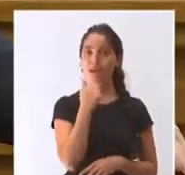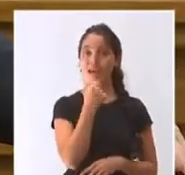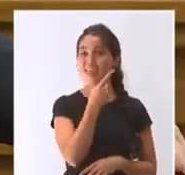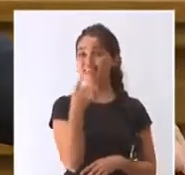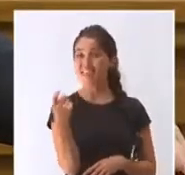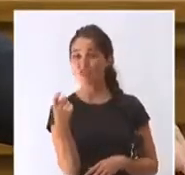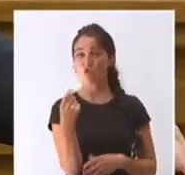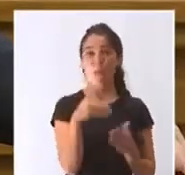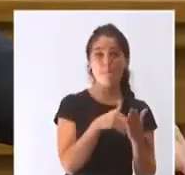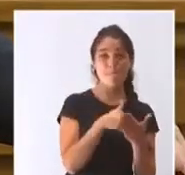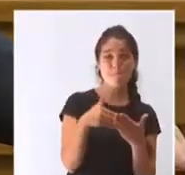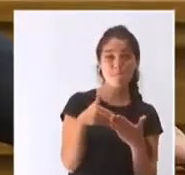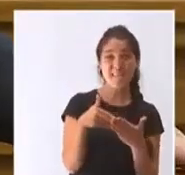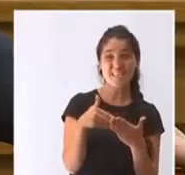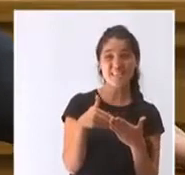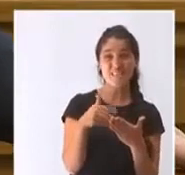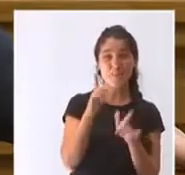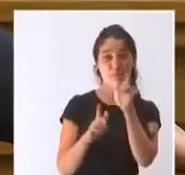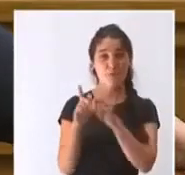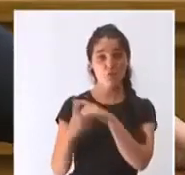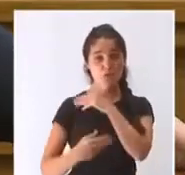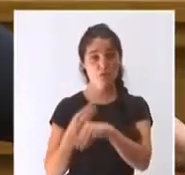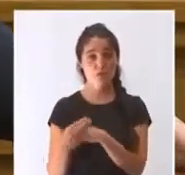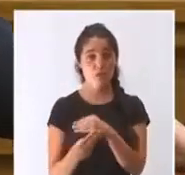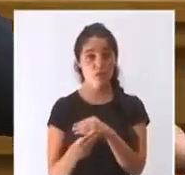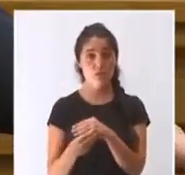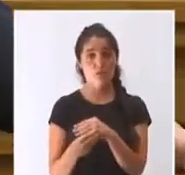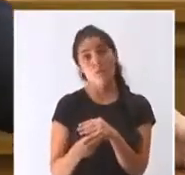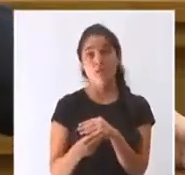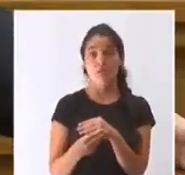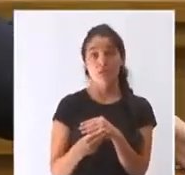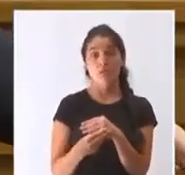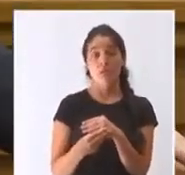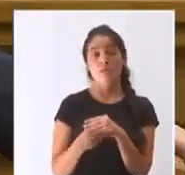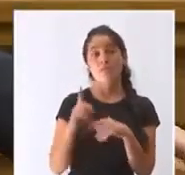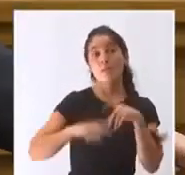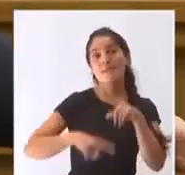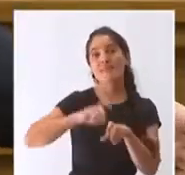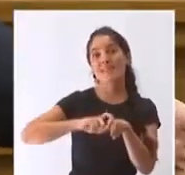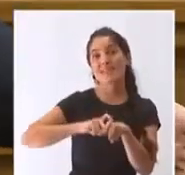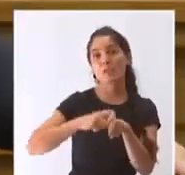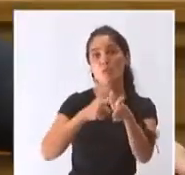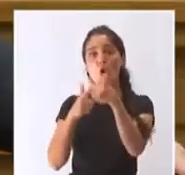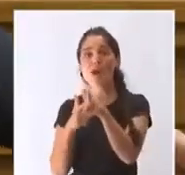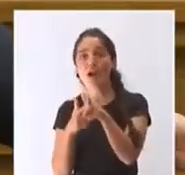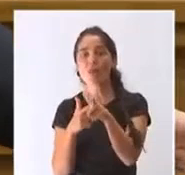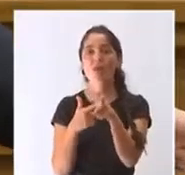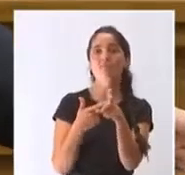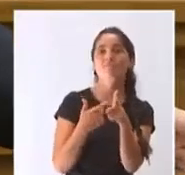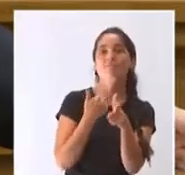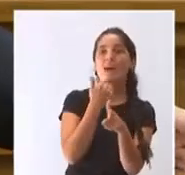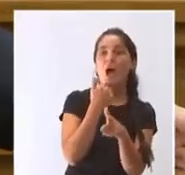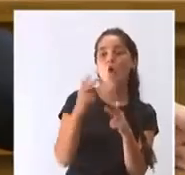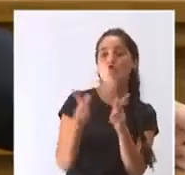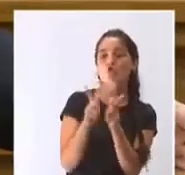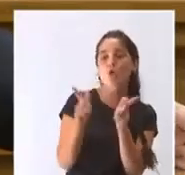personas siendo distinto cazadores social que el que lo ve con una mentalidad industrial pero atendemos a